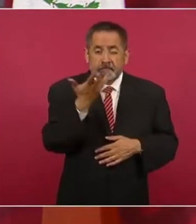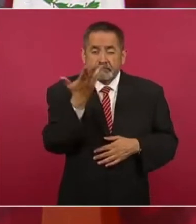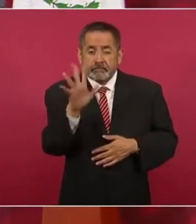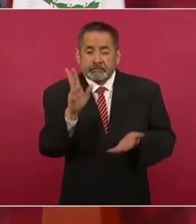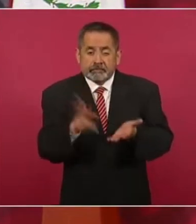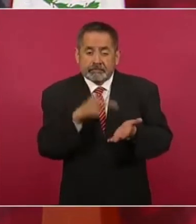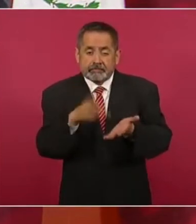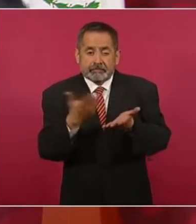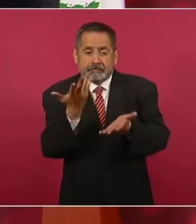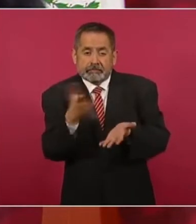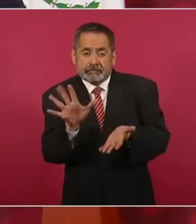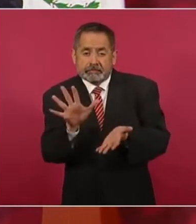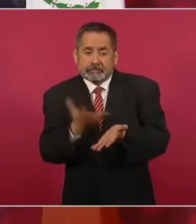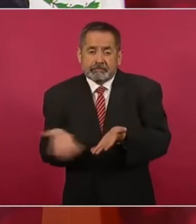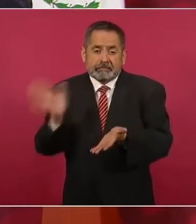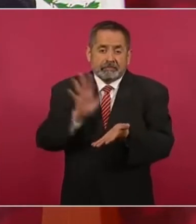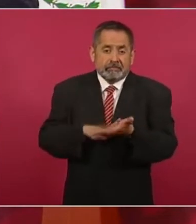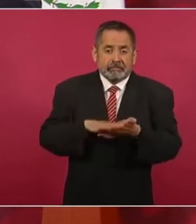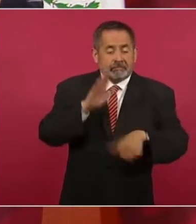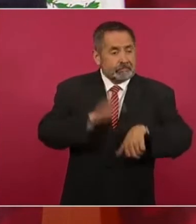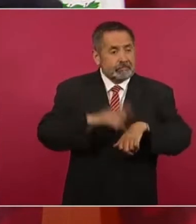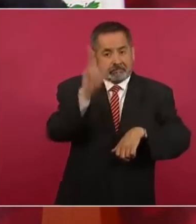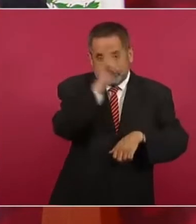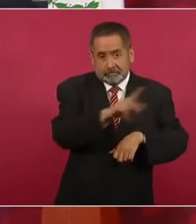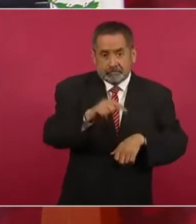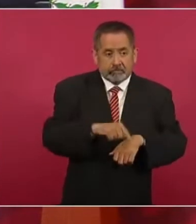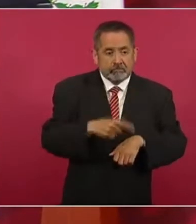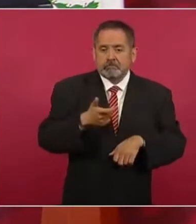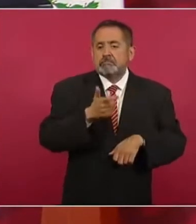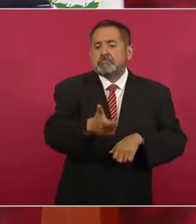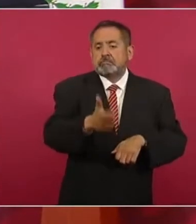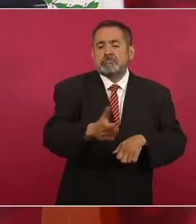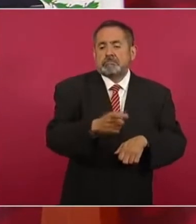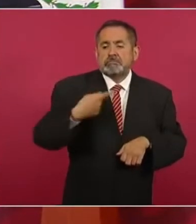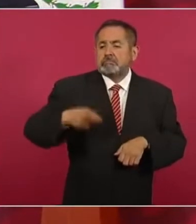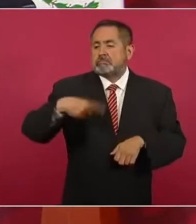más que lo que paga un consumidor